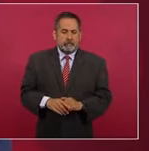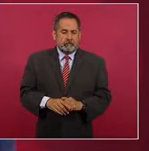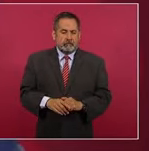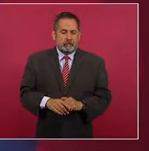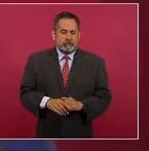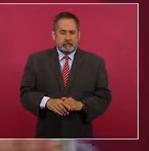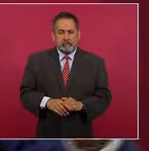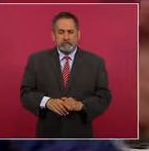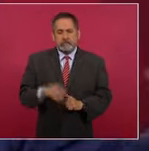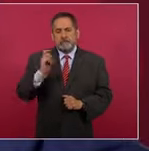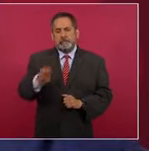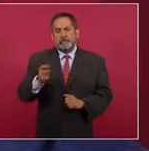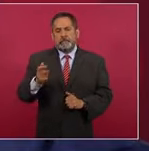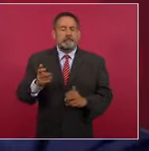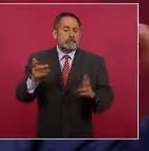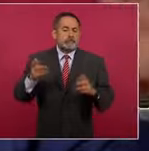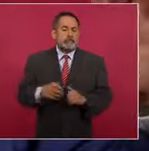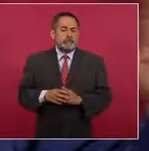Entonces,